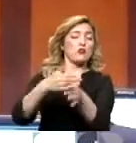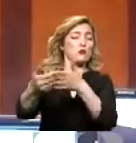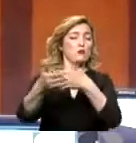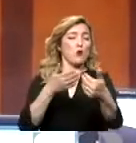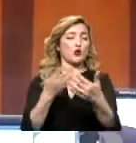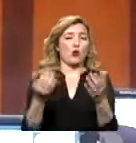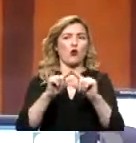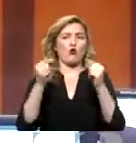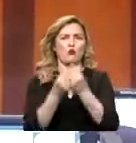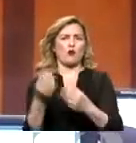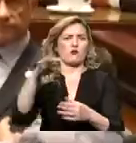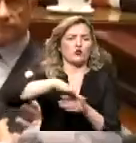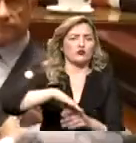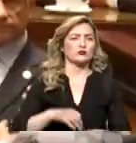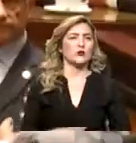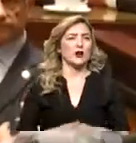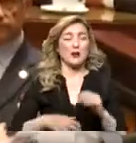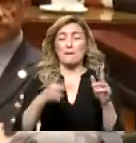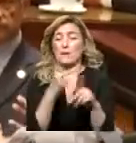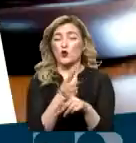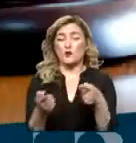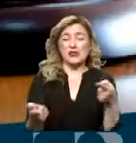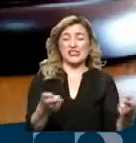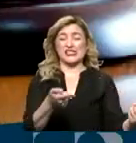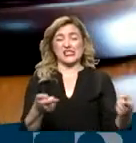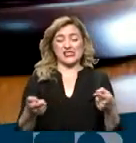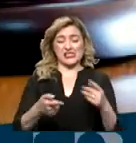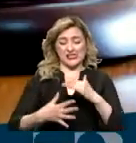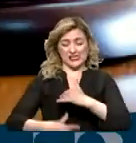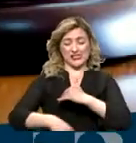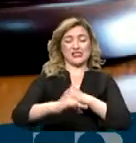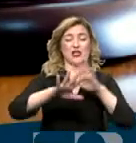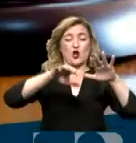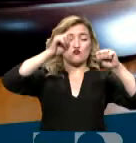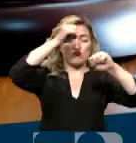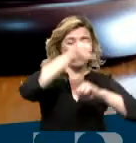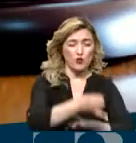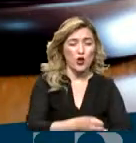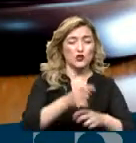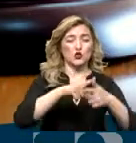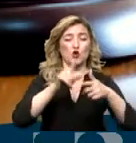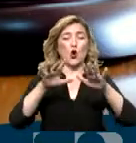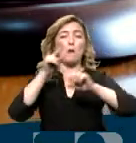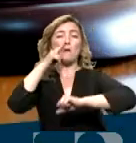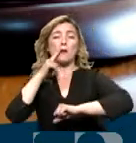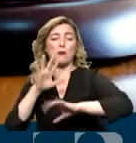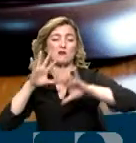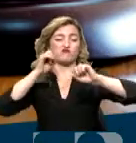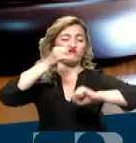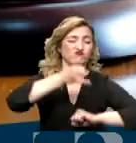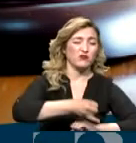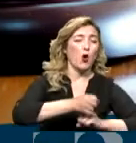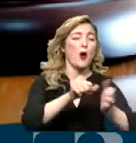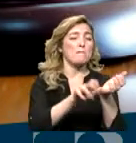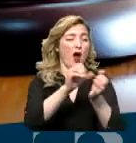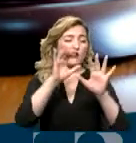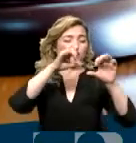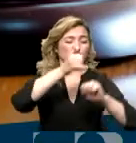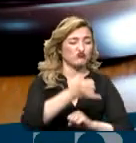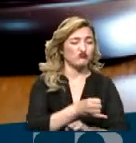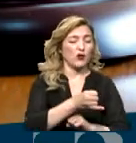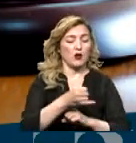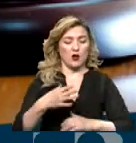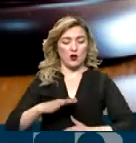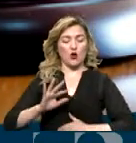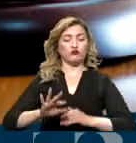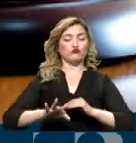la despenalización del aborto por diferentes causales, como violación, violación incestuosa, malformación del feto e